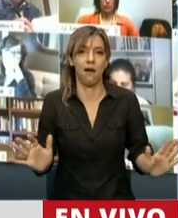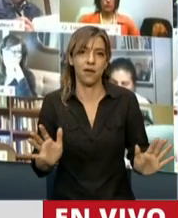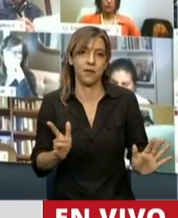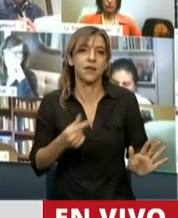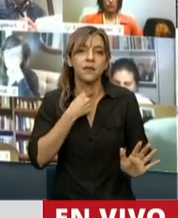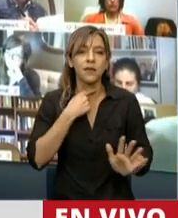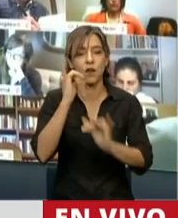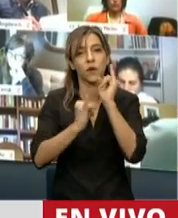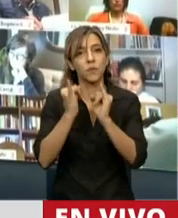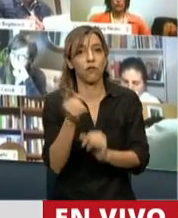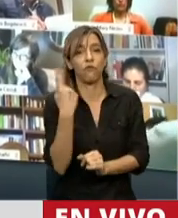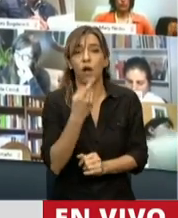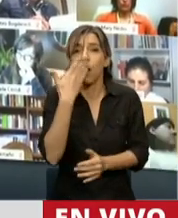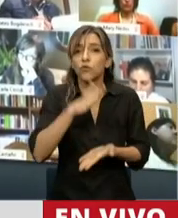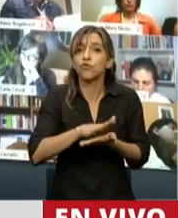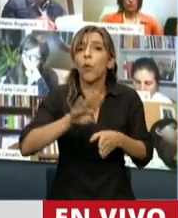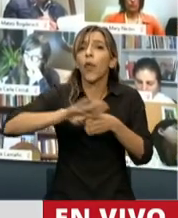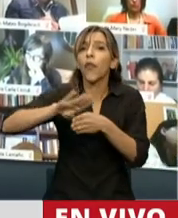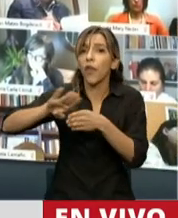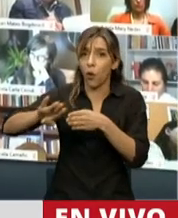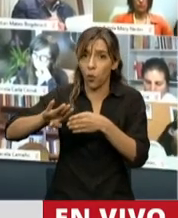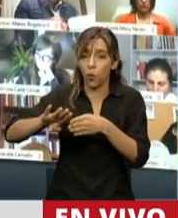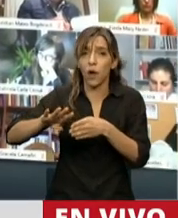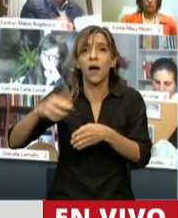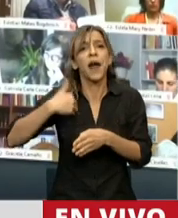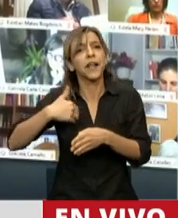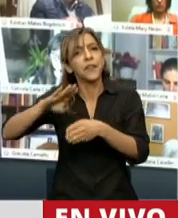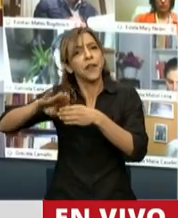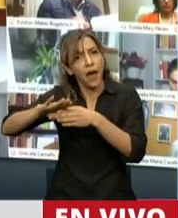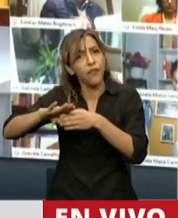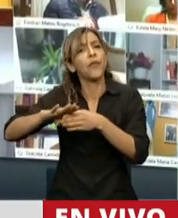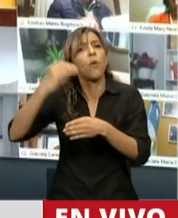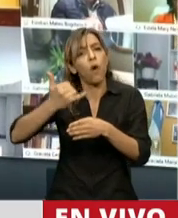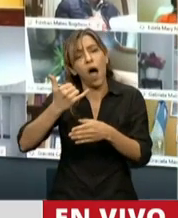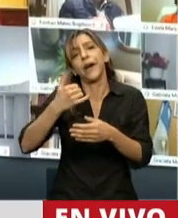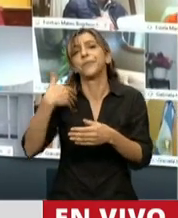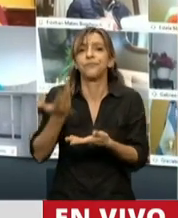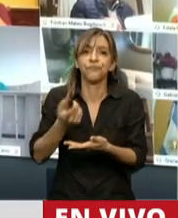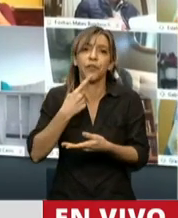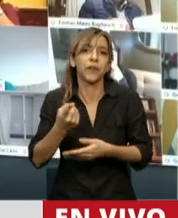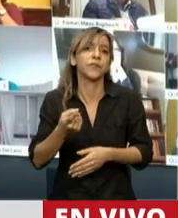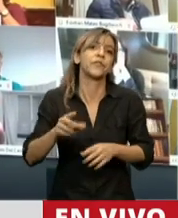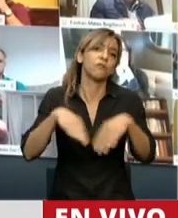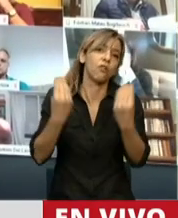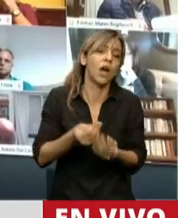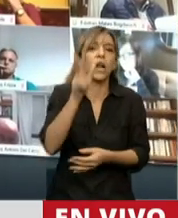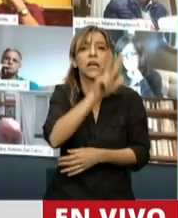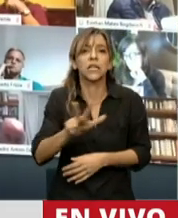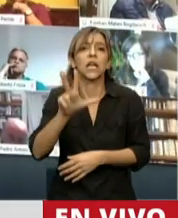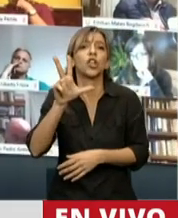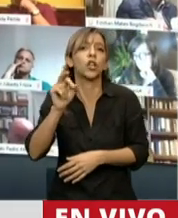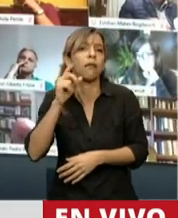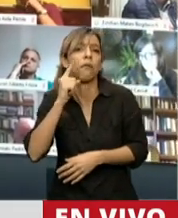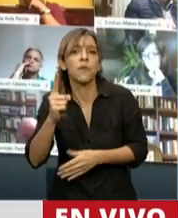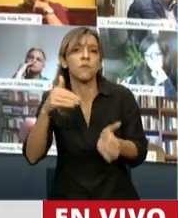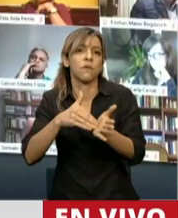Nosotros hablamos de la deuda que tiene un país, el stock de deuda que tiene la economía argentina. Y claro, decimos la de Argentina tiene 330 mil millones de dólares de deuda